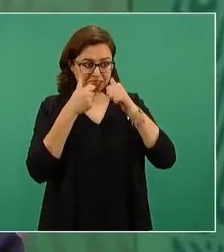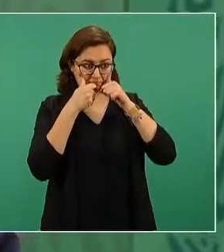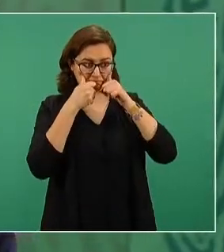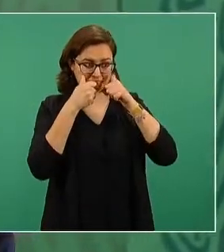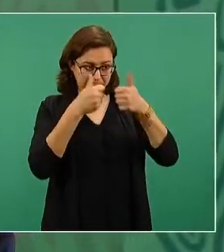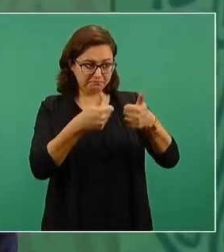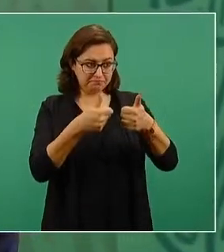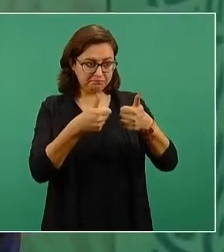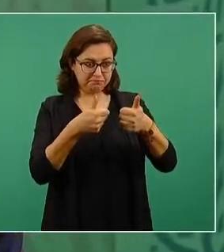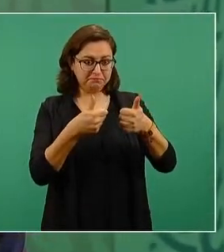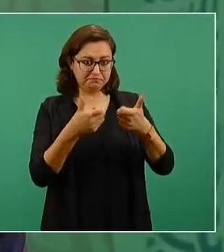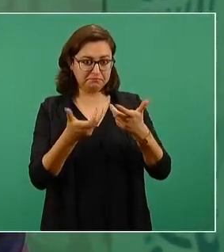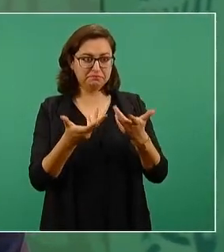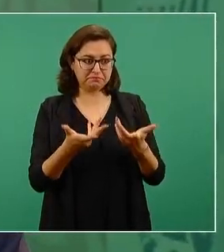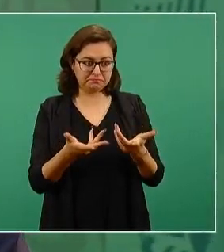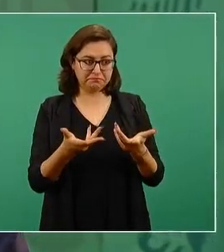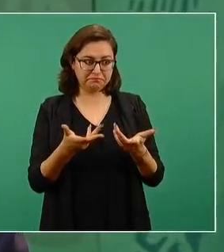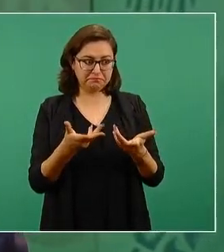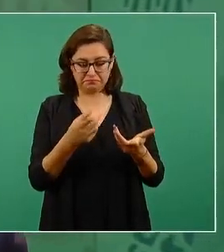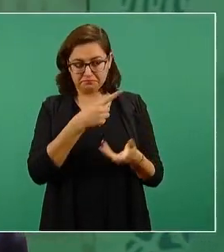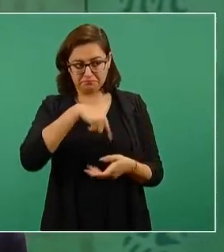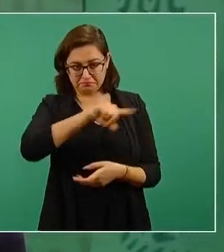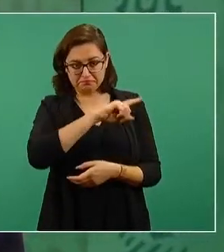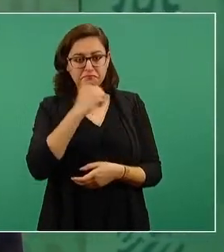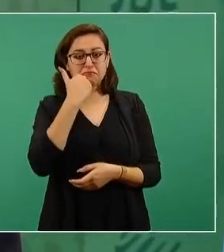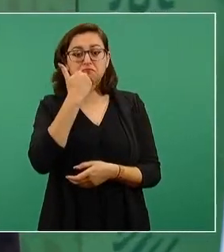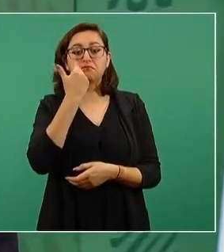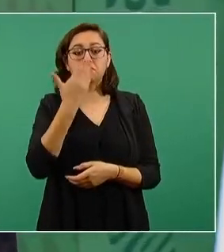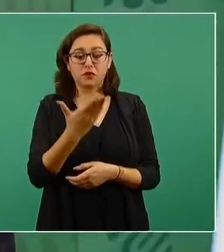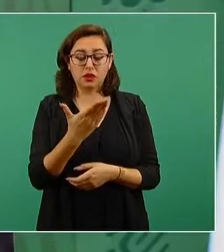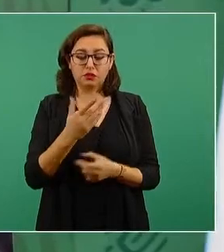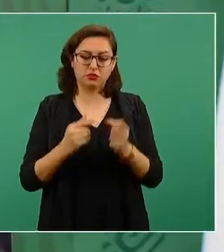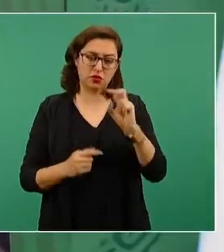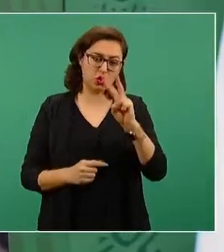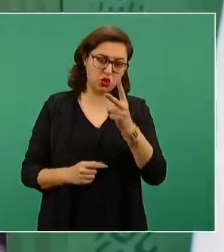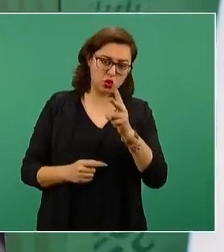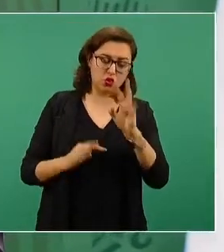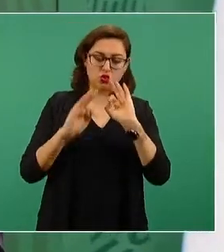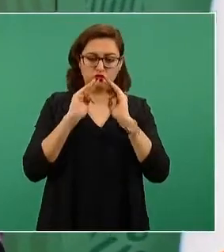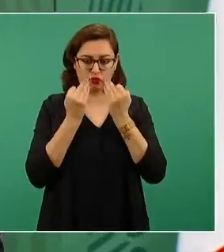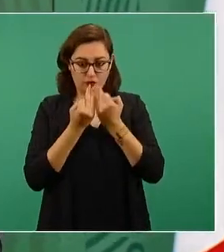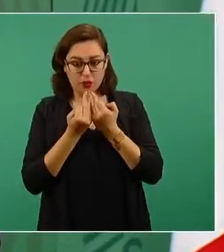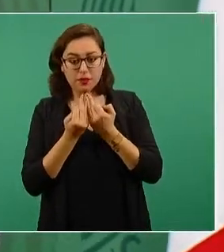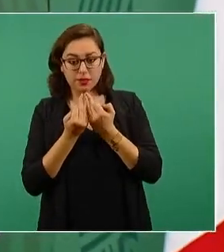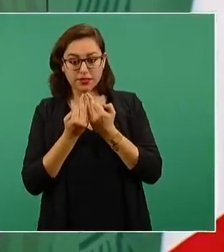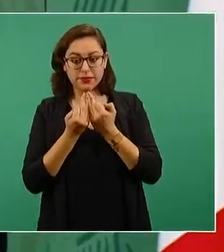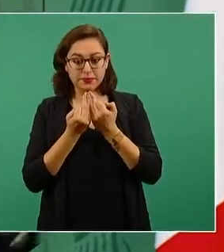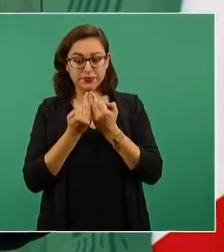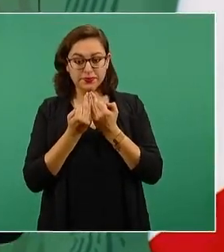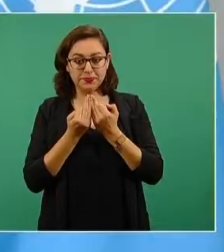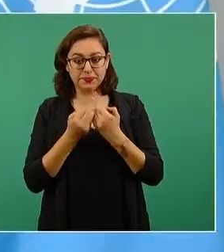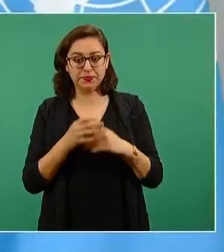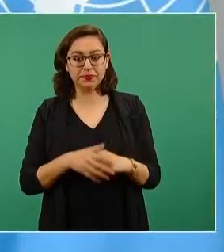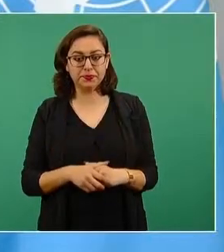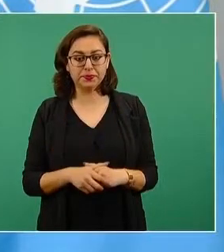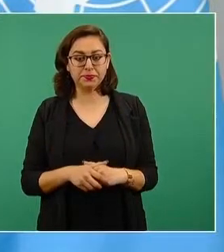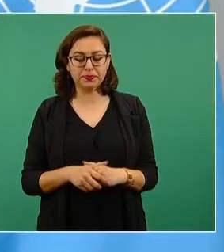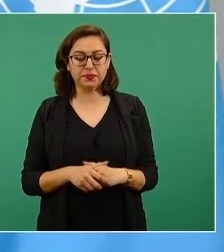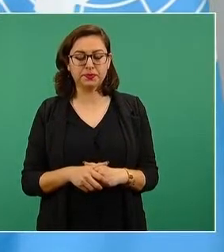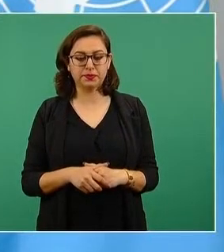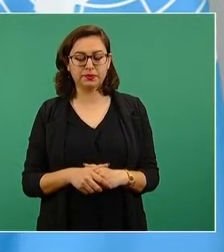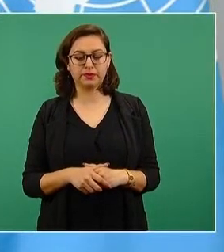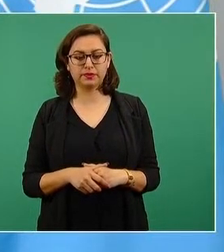atender esta petición, esta demanda, en los dos sentidos. Sí, él